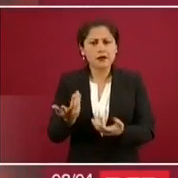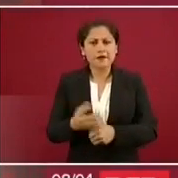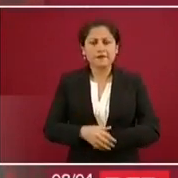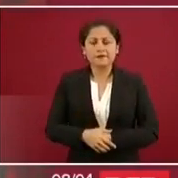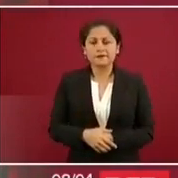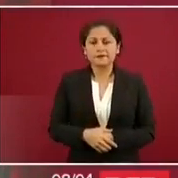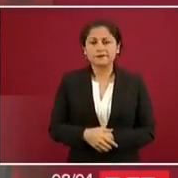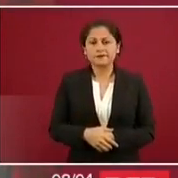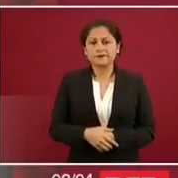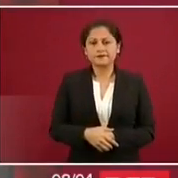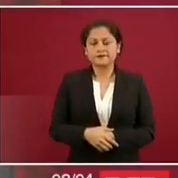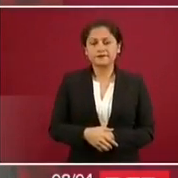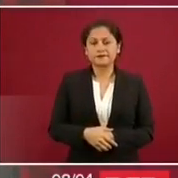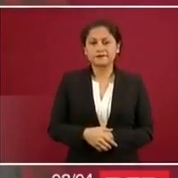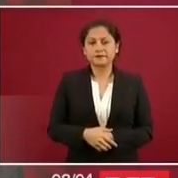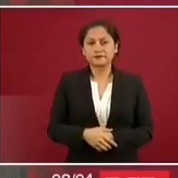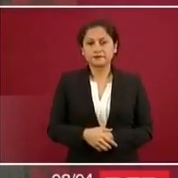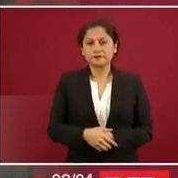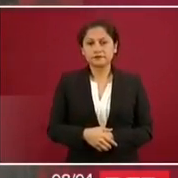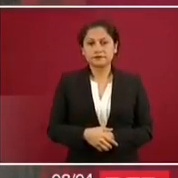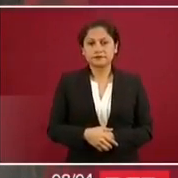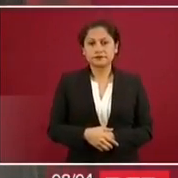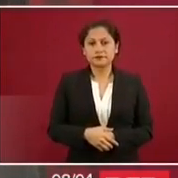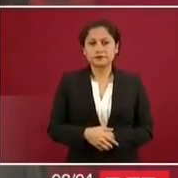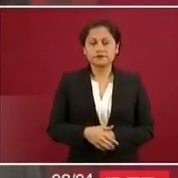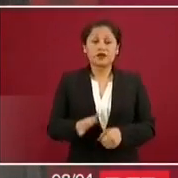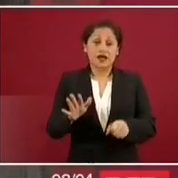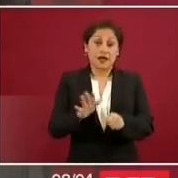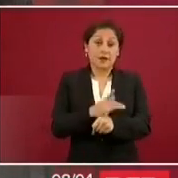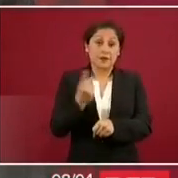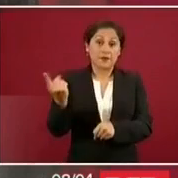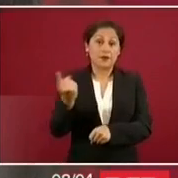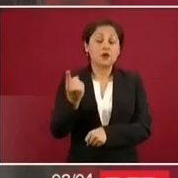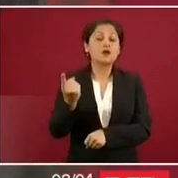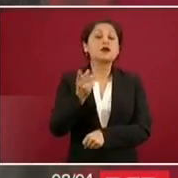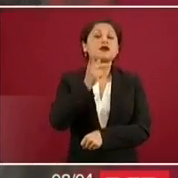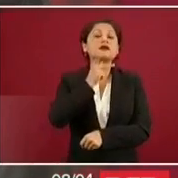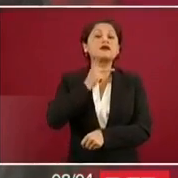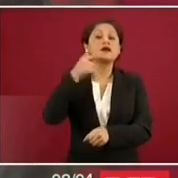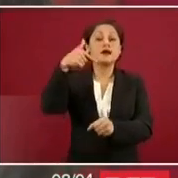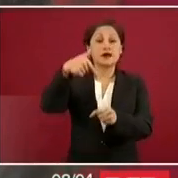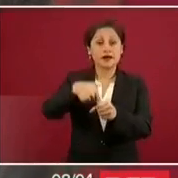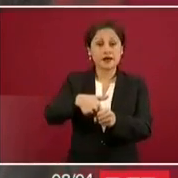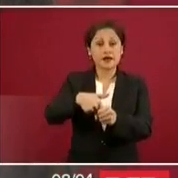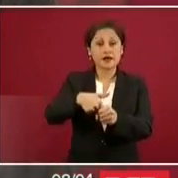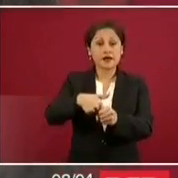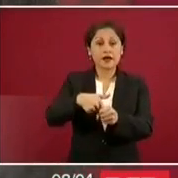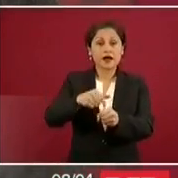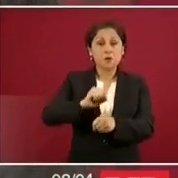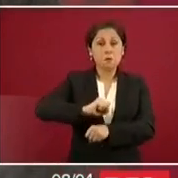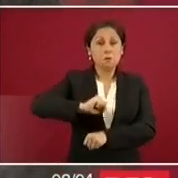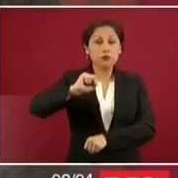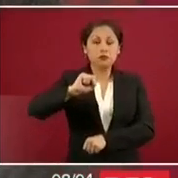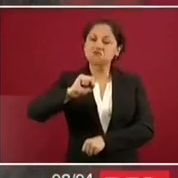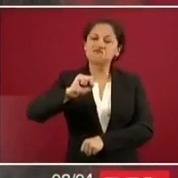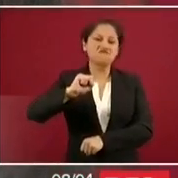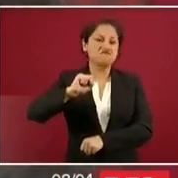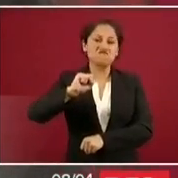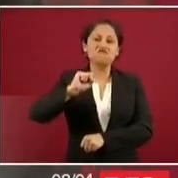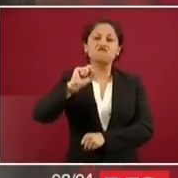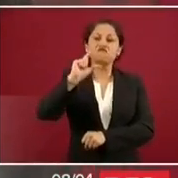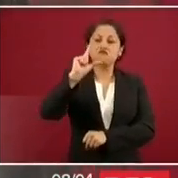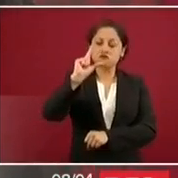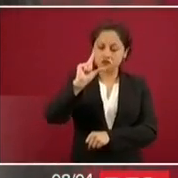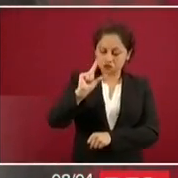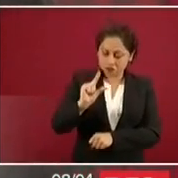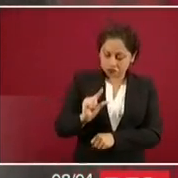no está aumentando la gasolina, al contrario, está bajando. Esto